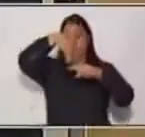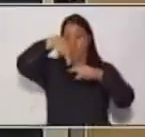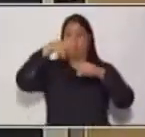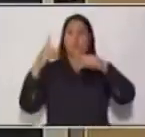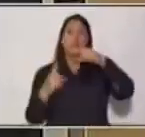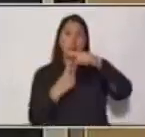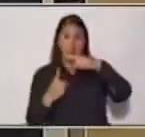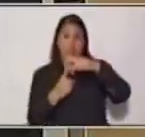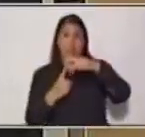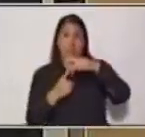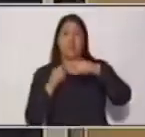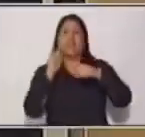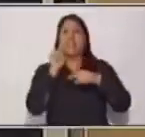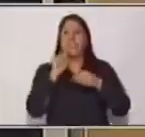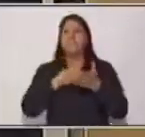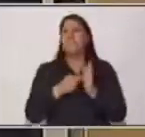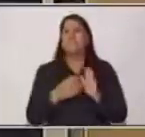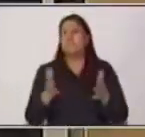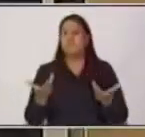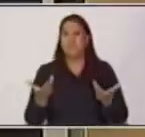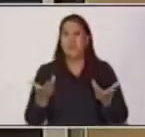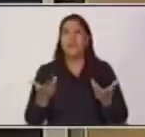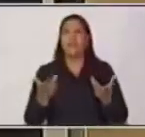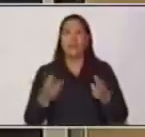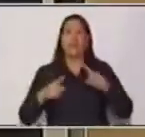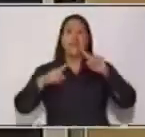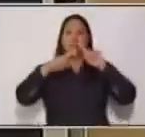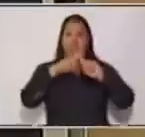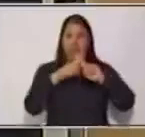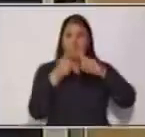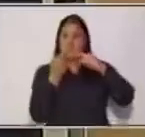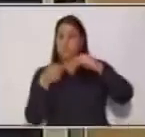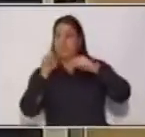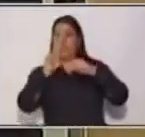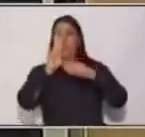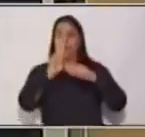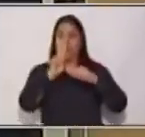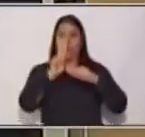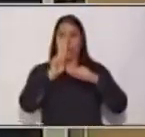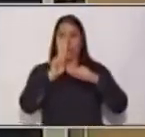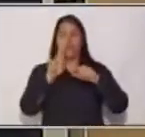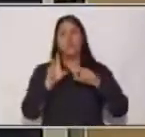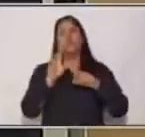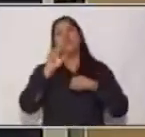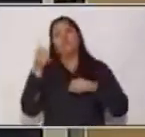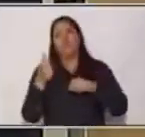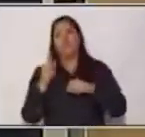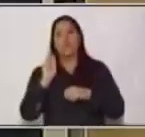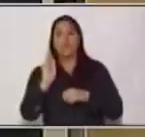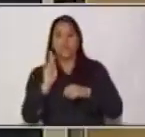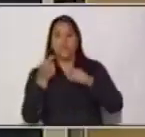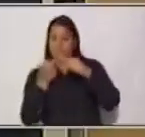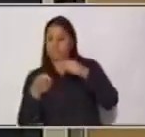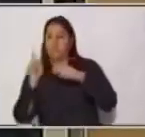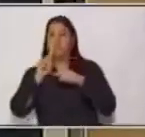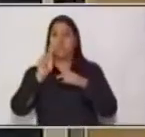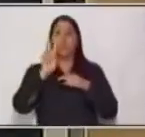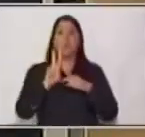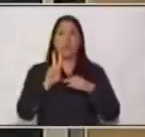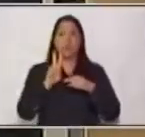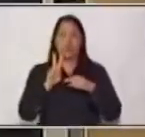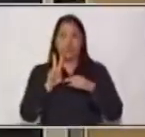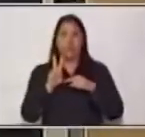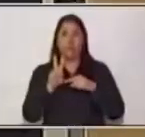quiere decir que x va a quedar elevada al cuadrado y y va a quedar elevada al cuadrado. ¿Qué